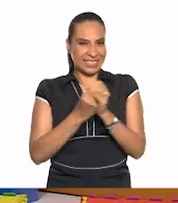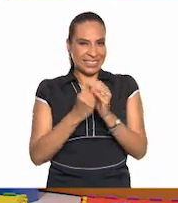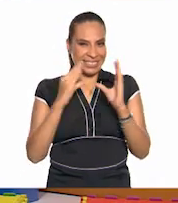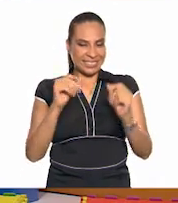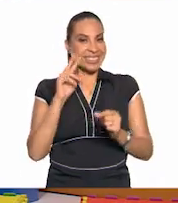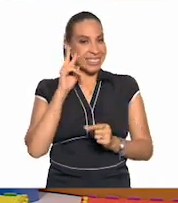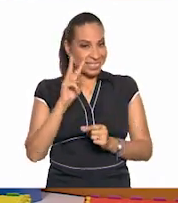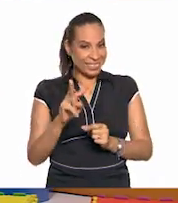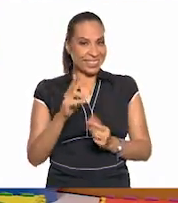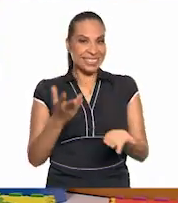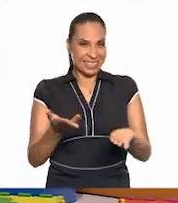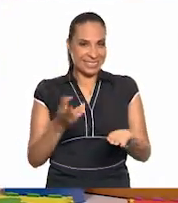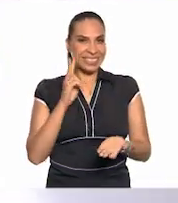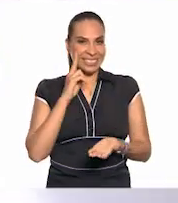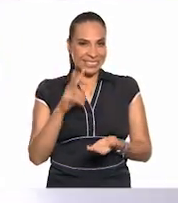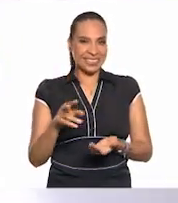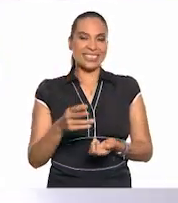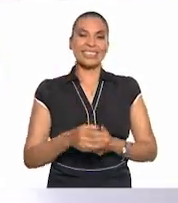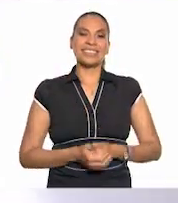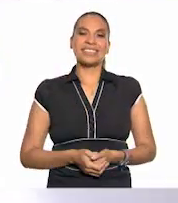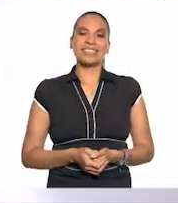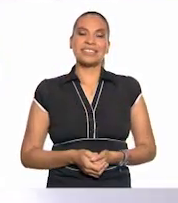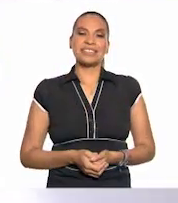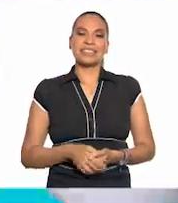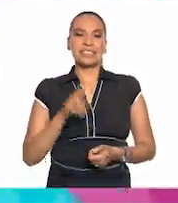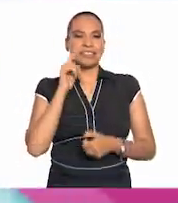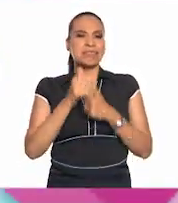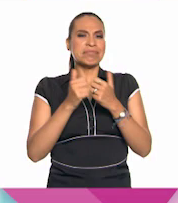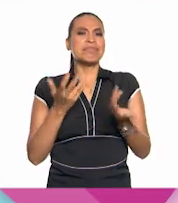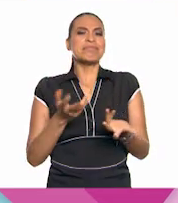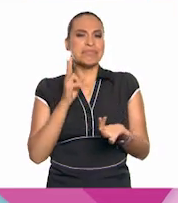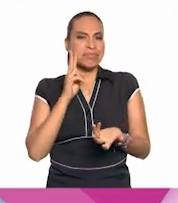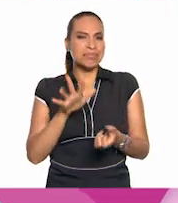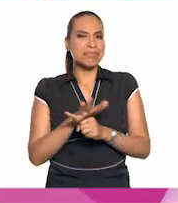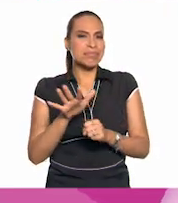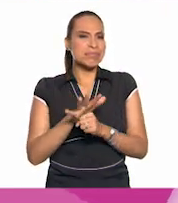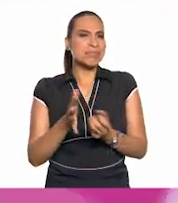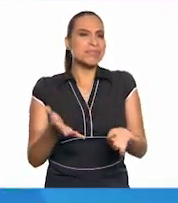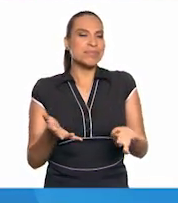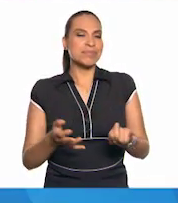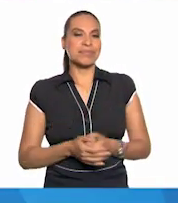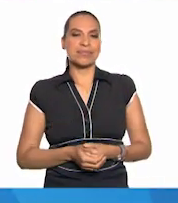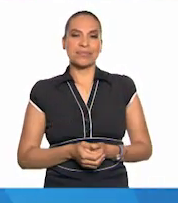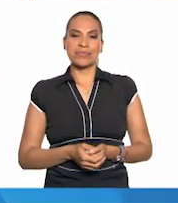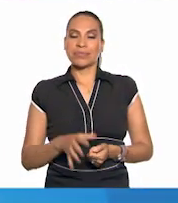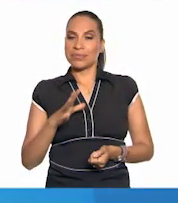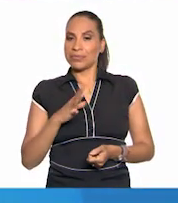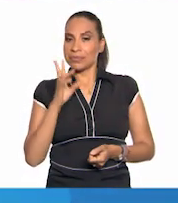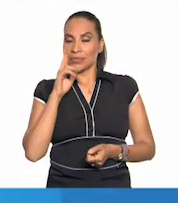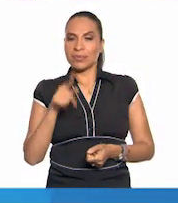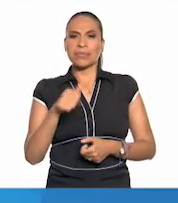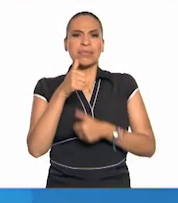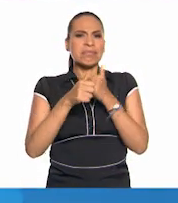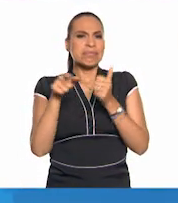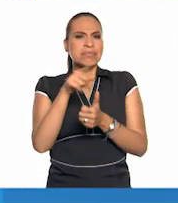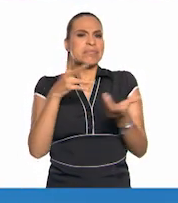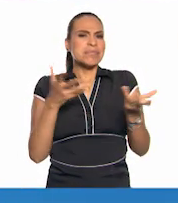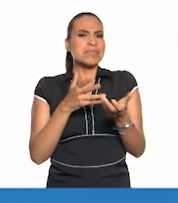bien. ¿Vamos a verlo? Sí, vamos a ver. ¿Me acompañan? A ver, vamos a ver el reto. ¿Eh? ¿Qué reto es? Ahí está. Mira, el reto